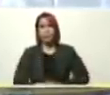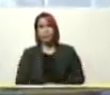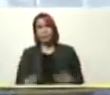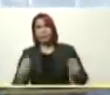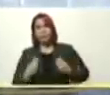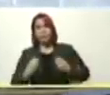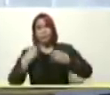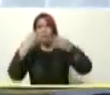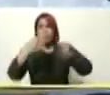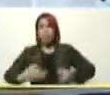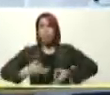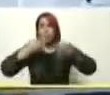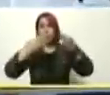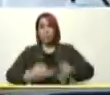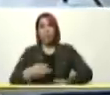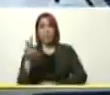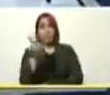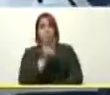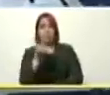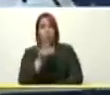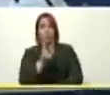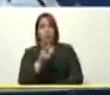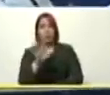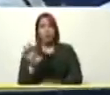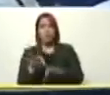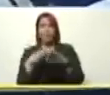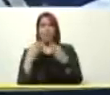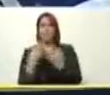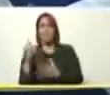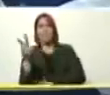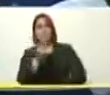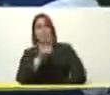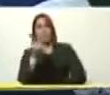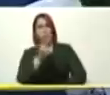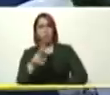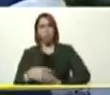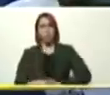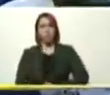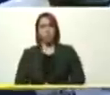diaria del venezolano, de la familia venezolana.